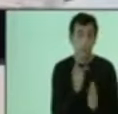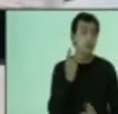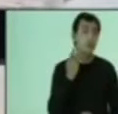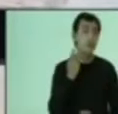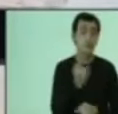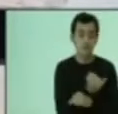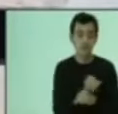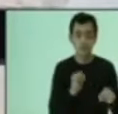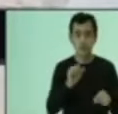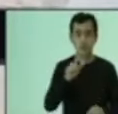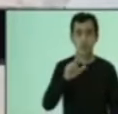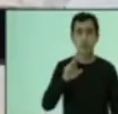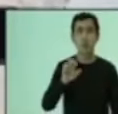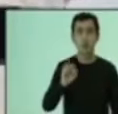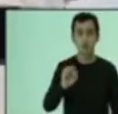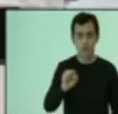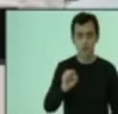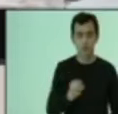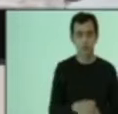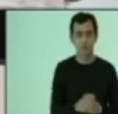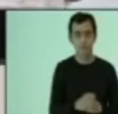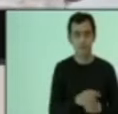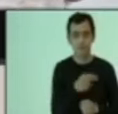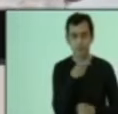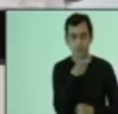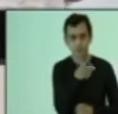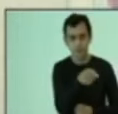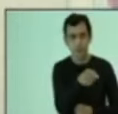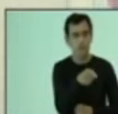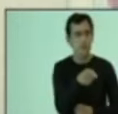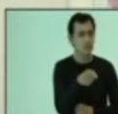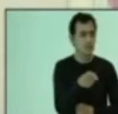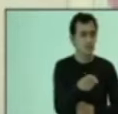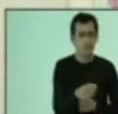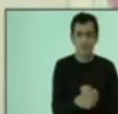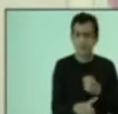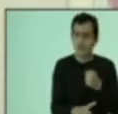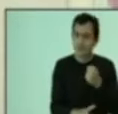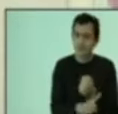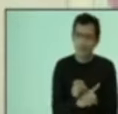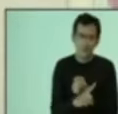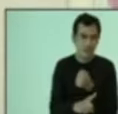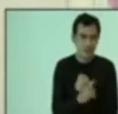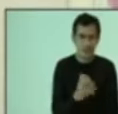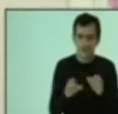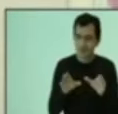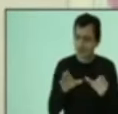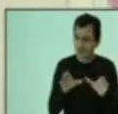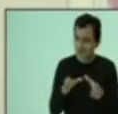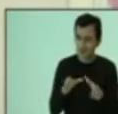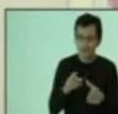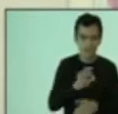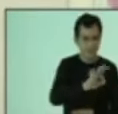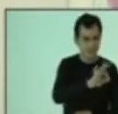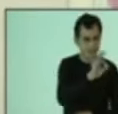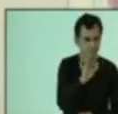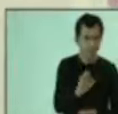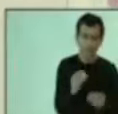Falla Bonilla. Un problema muy marcado en un porcentaje alto de las comunidades de